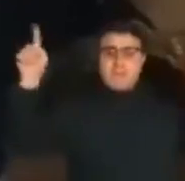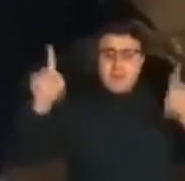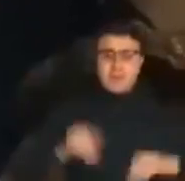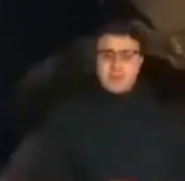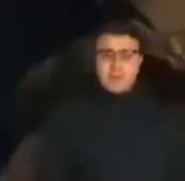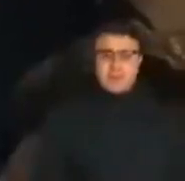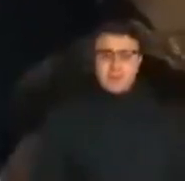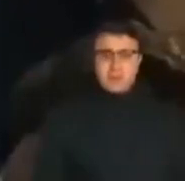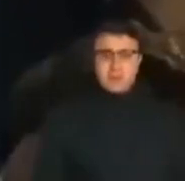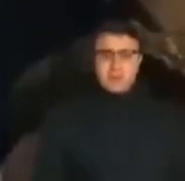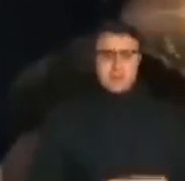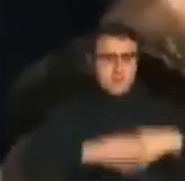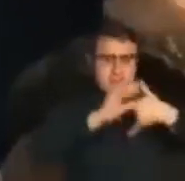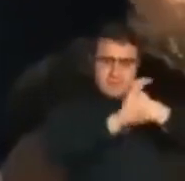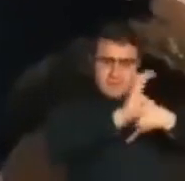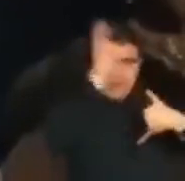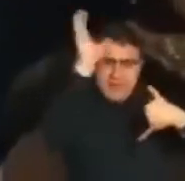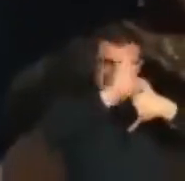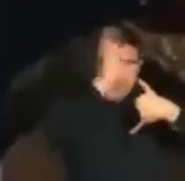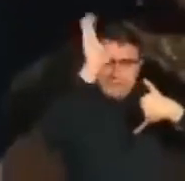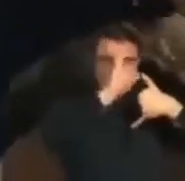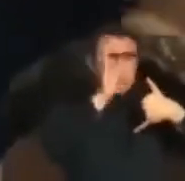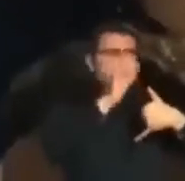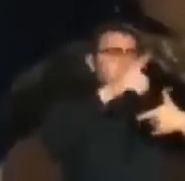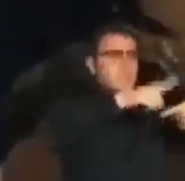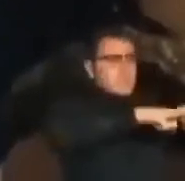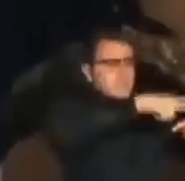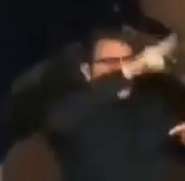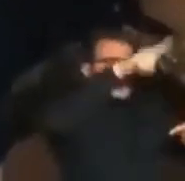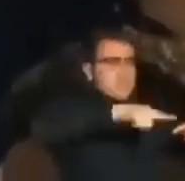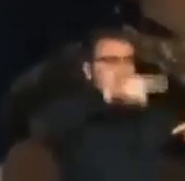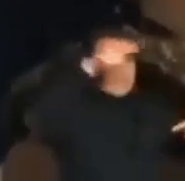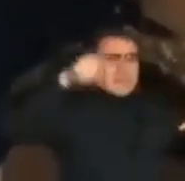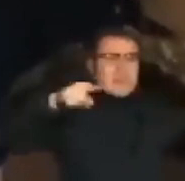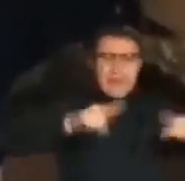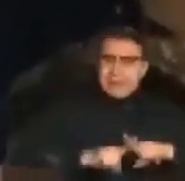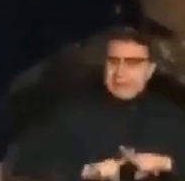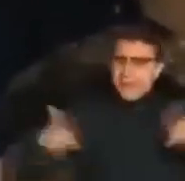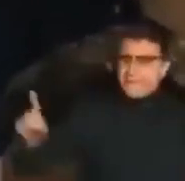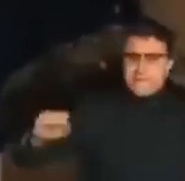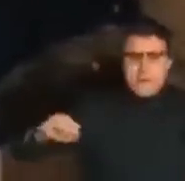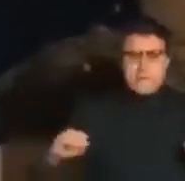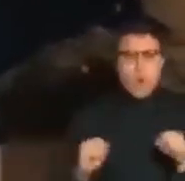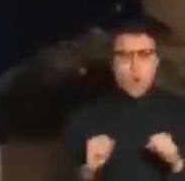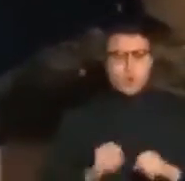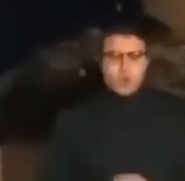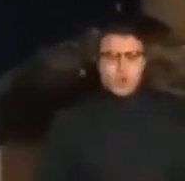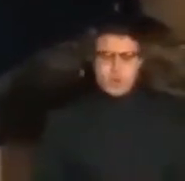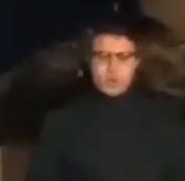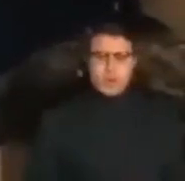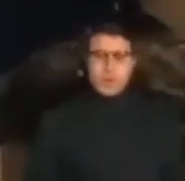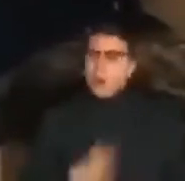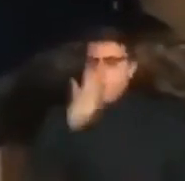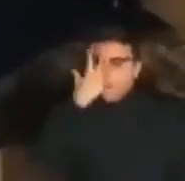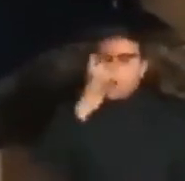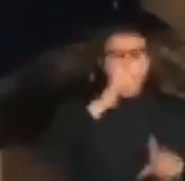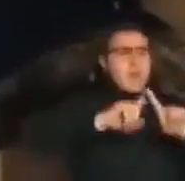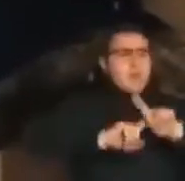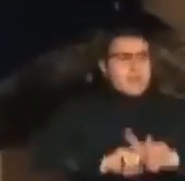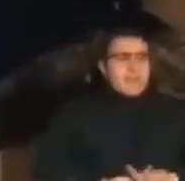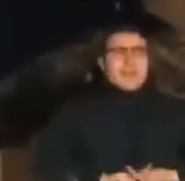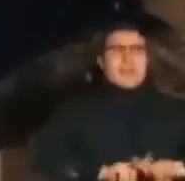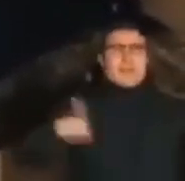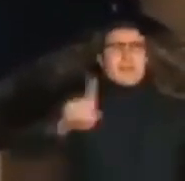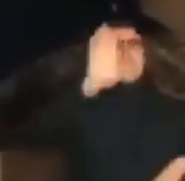qué en el Caribe las estadísticas son completamente diferentes? ¿Por qué esa